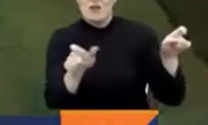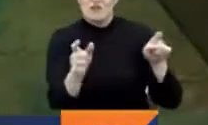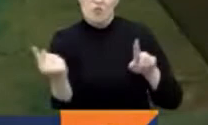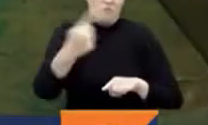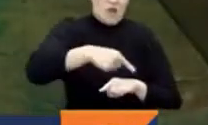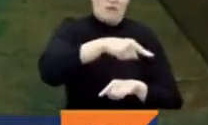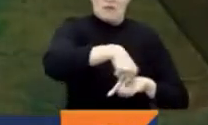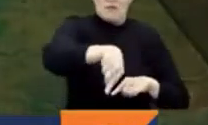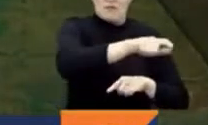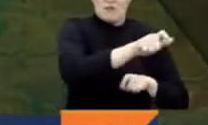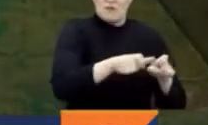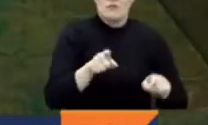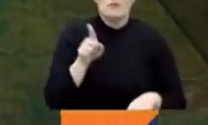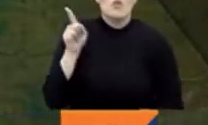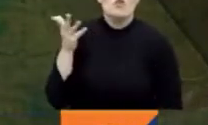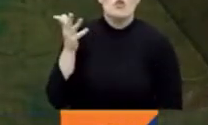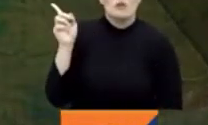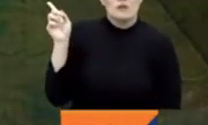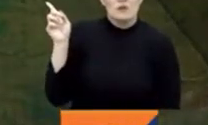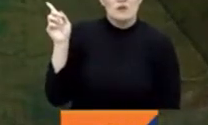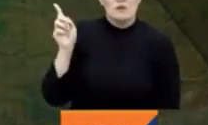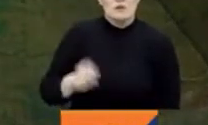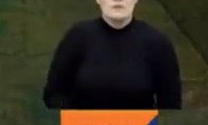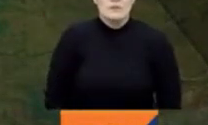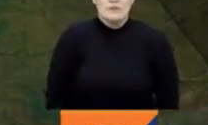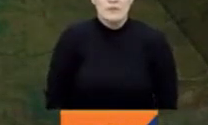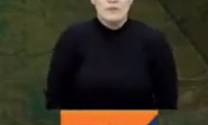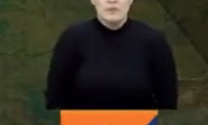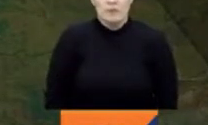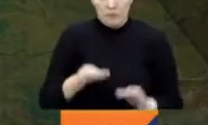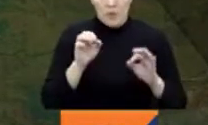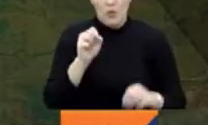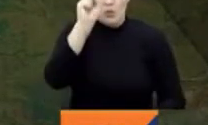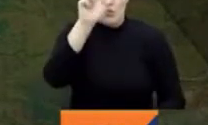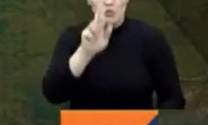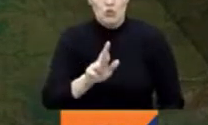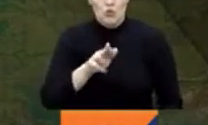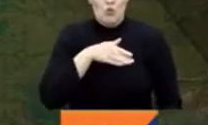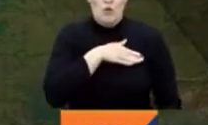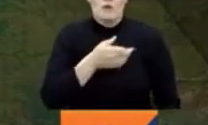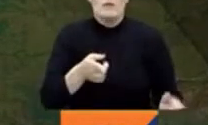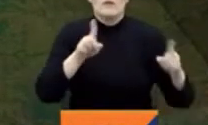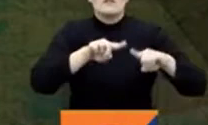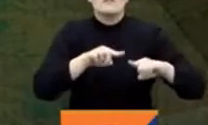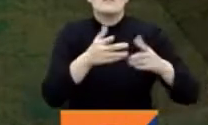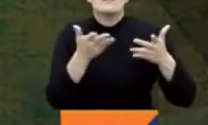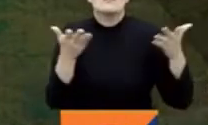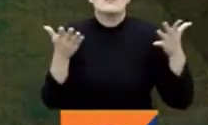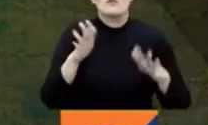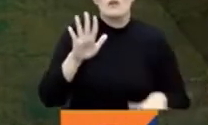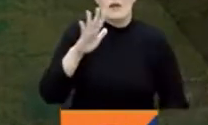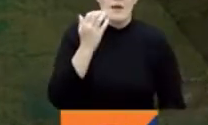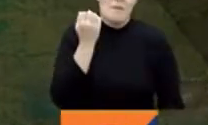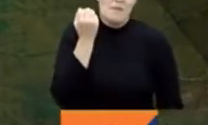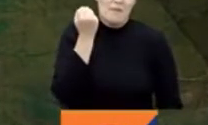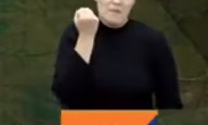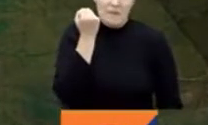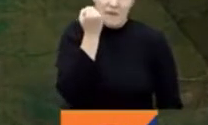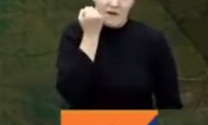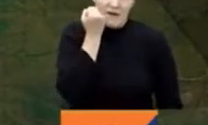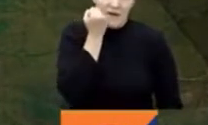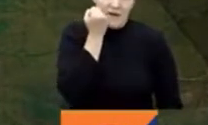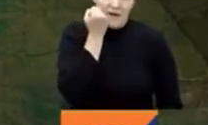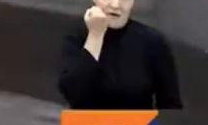autoridades llegaron a San Pablo, Cantagallo, Cimití, Santa Rosa en el sur de Bolívar y Puerto Huiches en Barranca Bermeja. Eran los municipios en donde